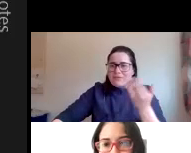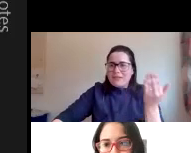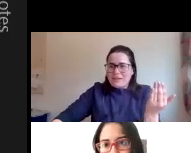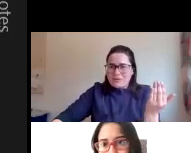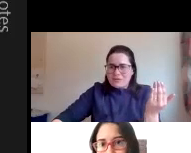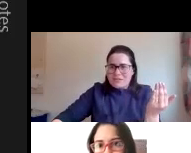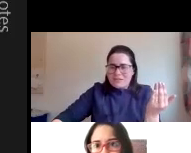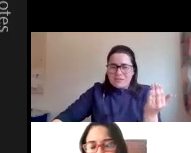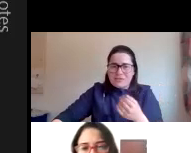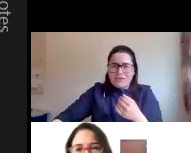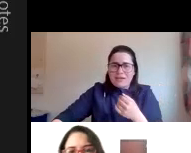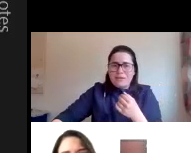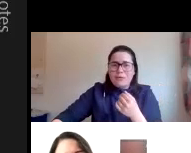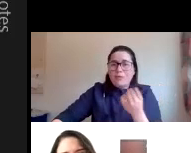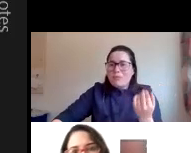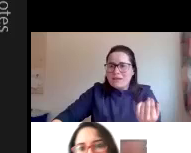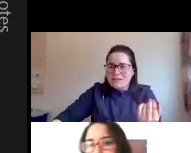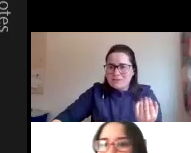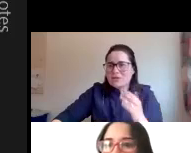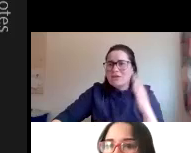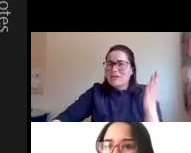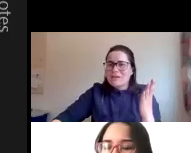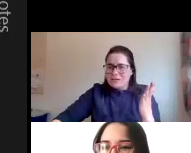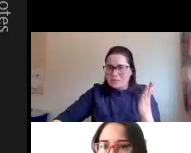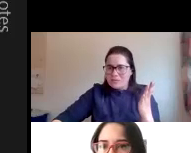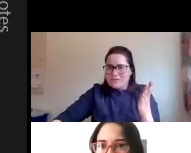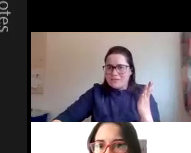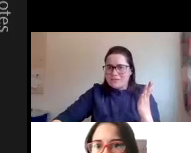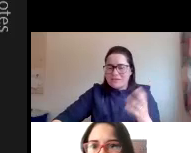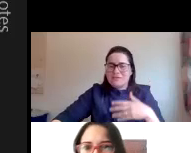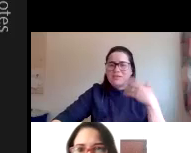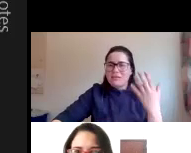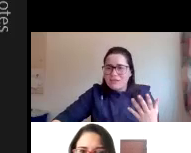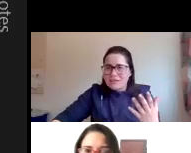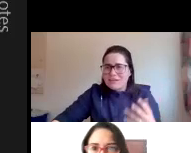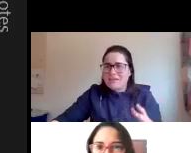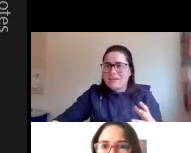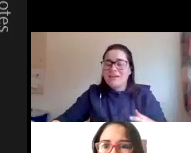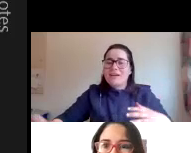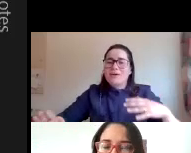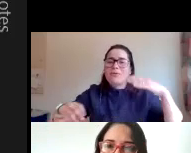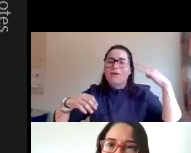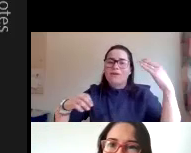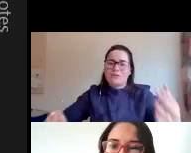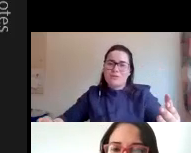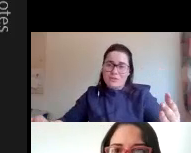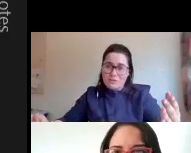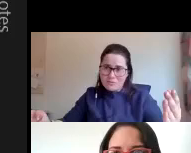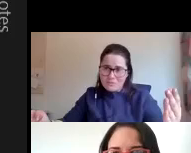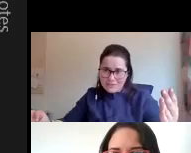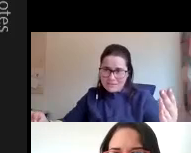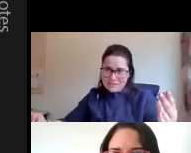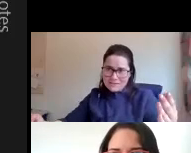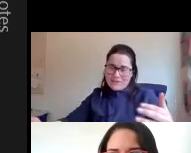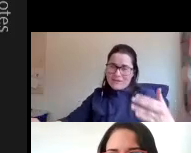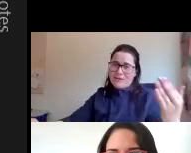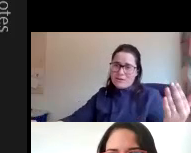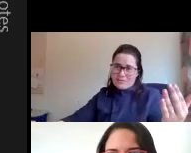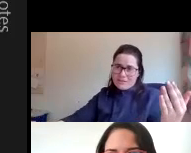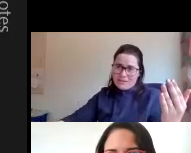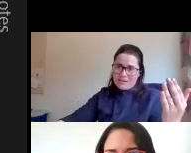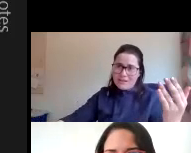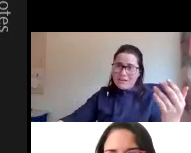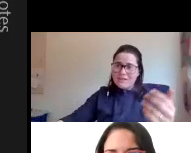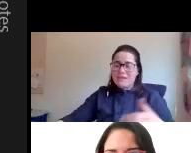tenemos falta de oxígeno en un mes, ¿dónde van a vivir los peces? Eso significa que aquí, cuando son estos meses para el